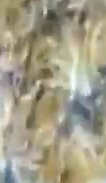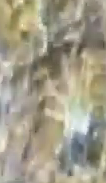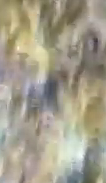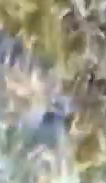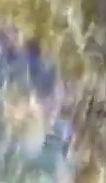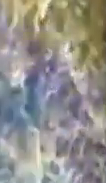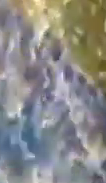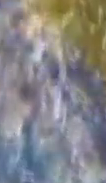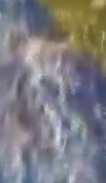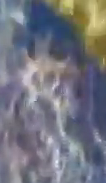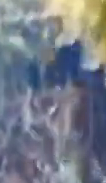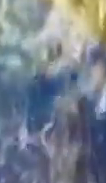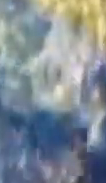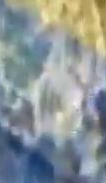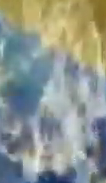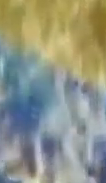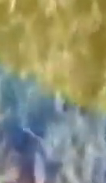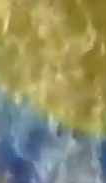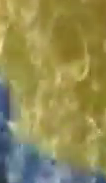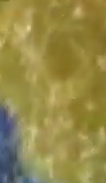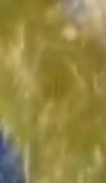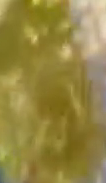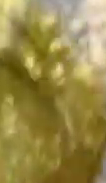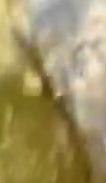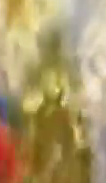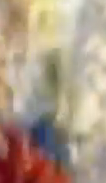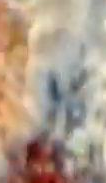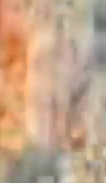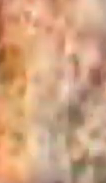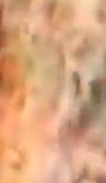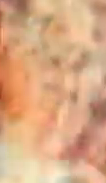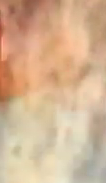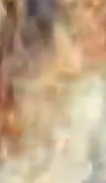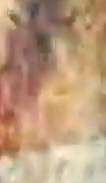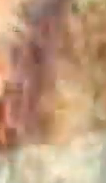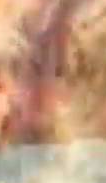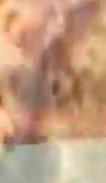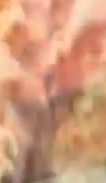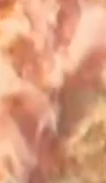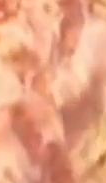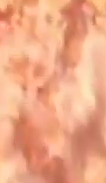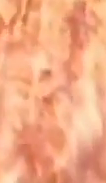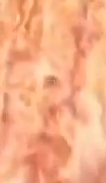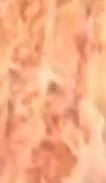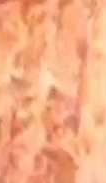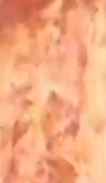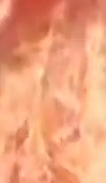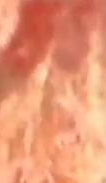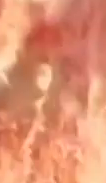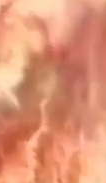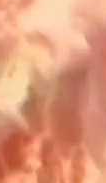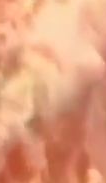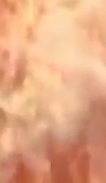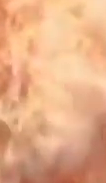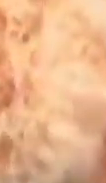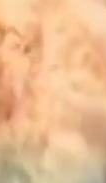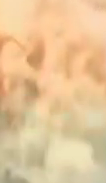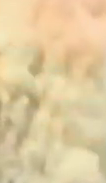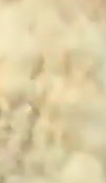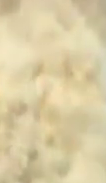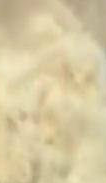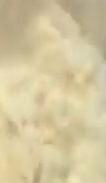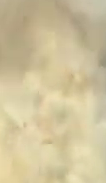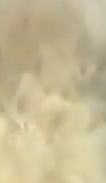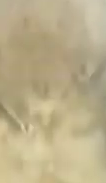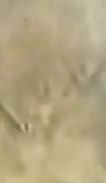La mujer venezolana ha tomado el mando con su amor, con su inteligencia. Inmensa fuerza de